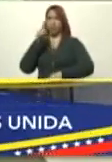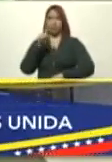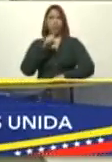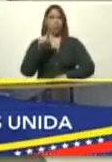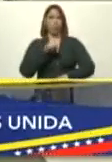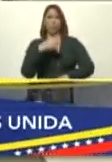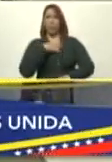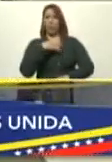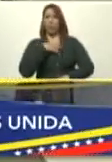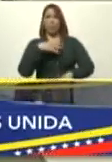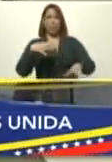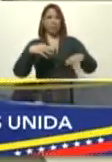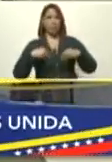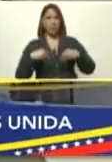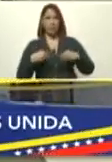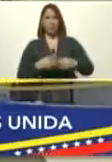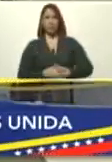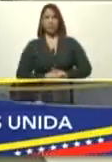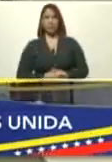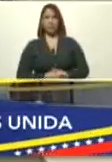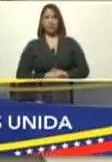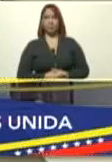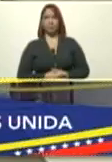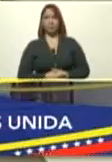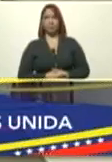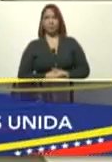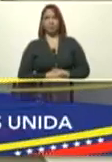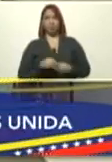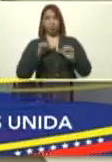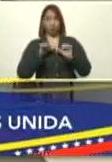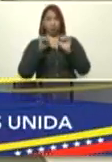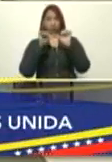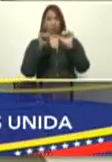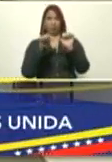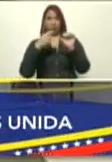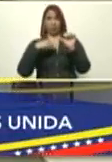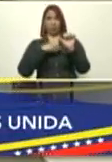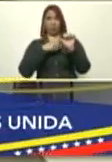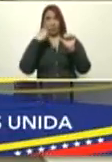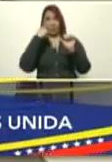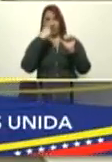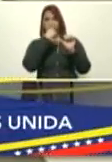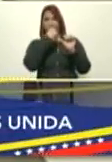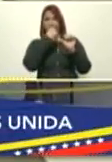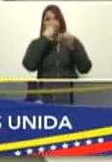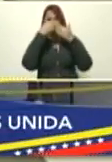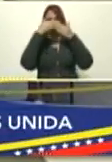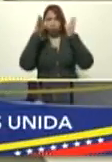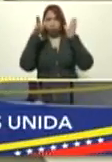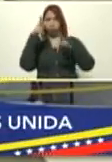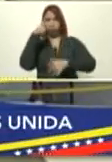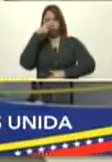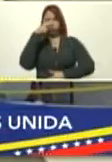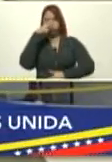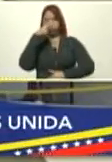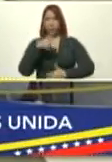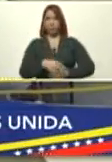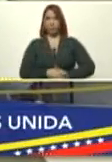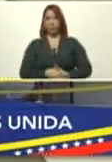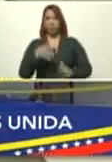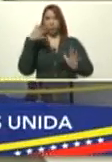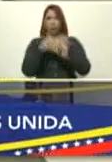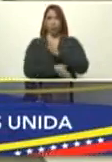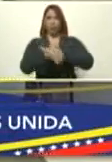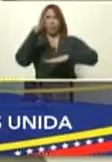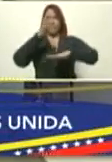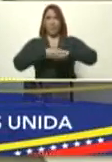totalmente inaceptable. Así que mira, nos mantenemos ojo a visor de los